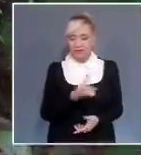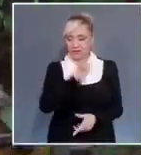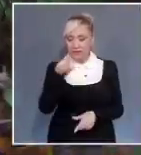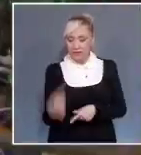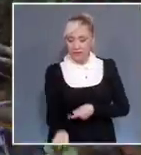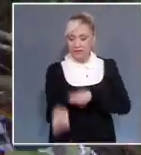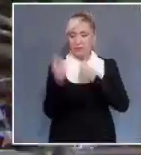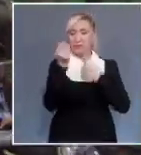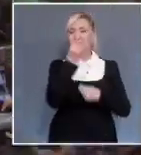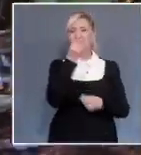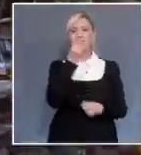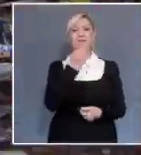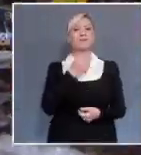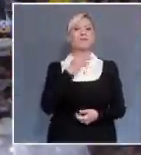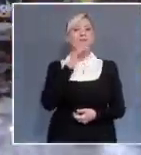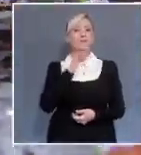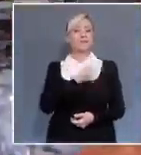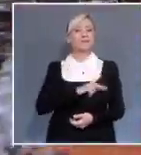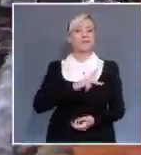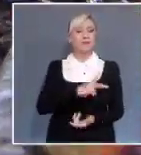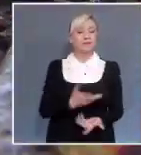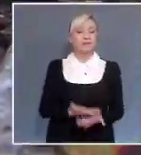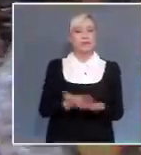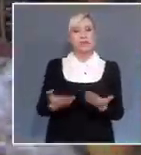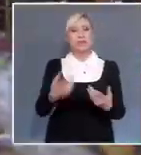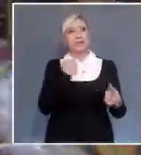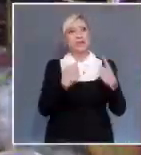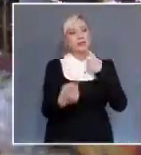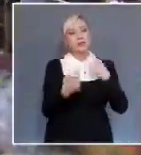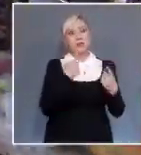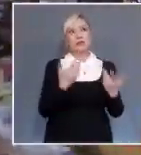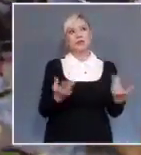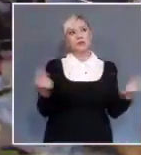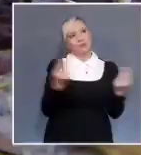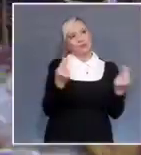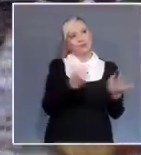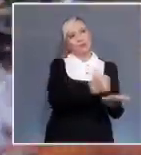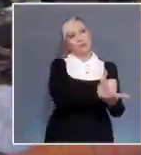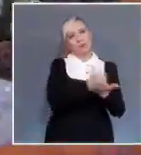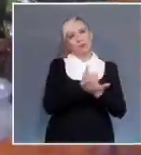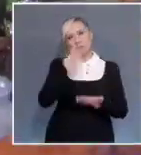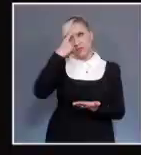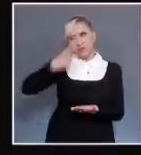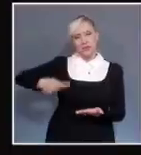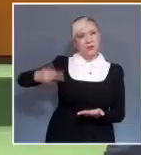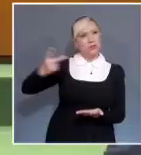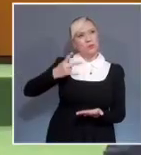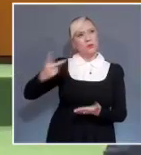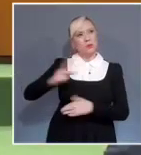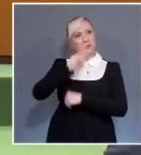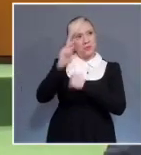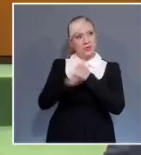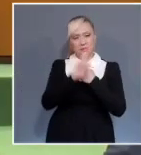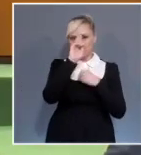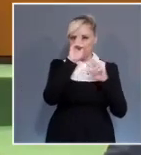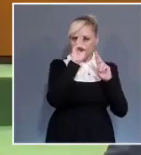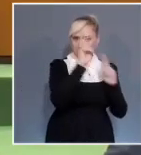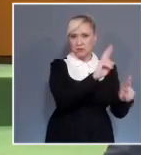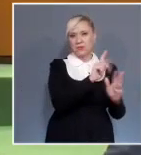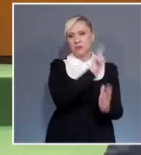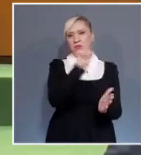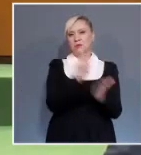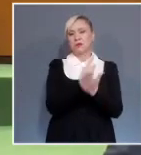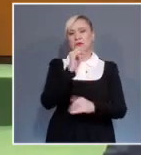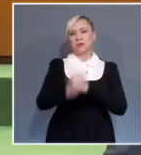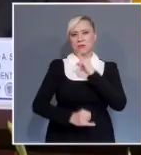Corte Interamericana de Derechos Humanos, ya que brindan a los estados parámetros importantes para asegurar la garantía de los derechos